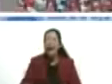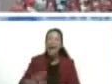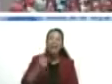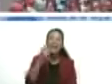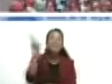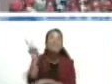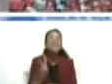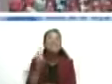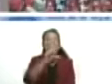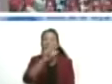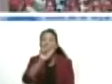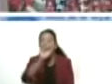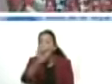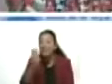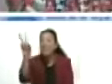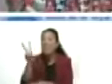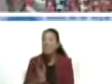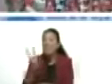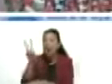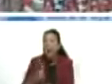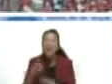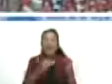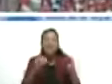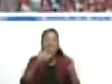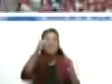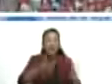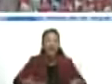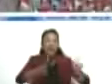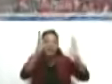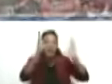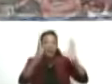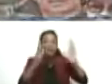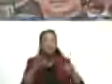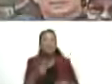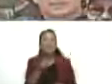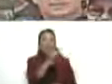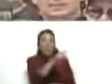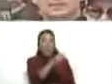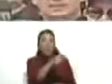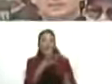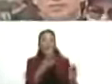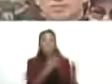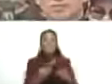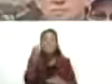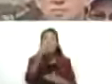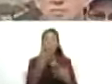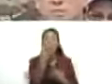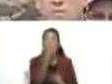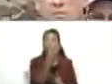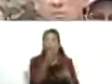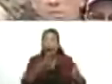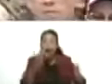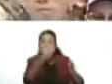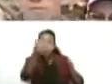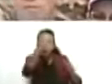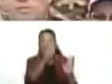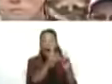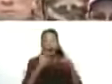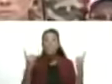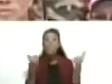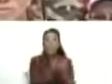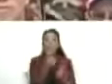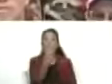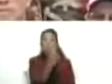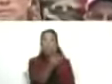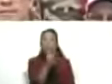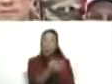del Valle, en el edificio Fetransporte, piso 4, apartamento